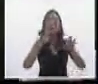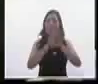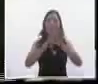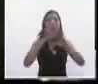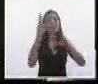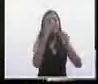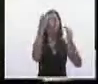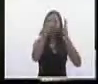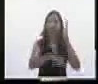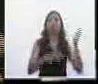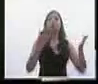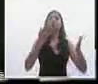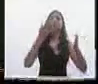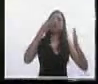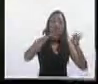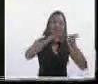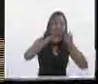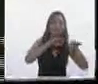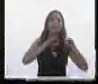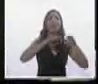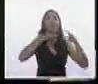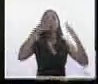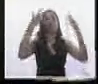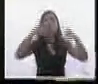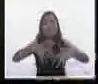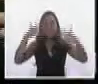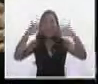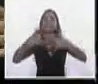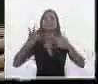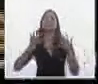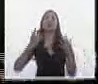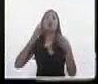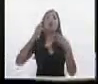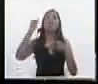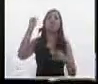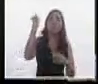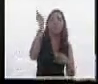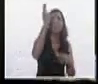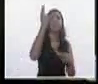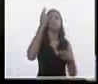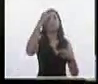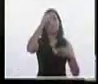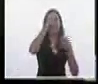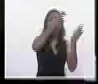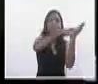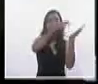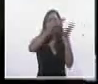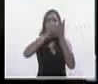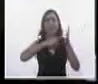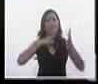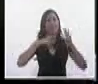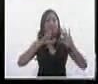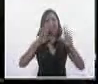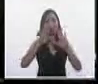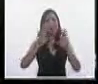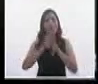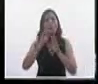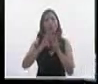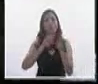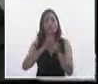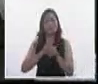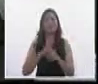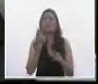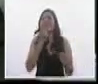eh universidades todos nos involucremos en este paradigma social y qué hacer en el tema